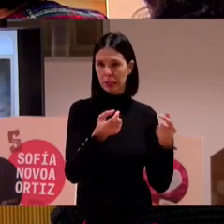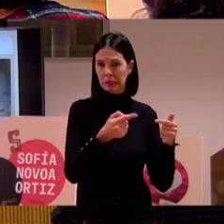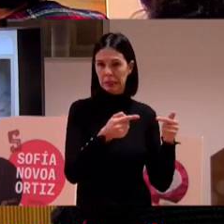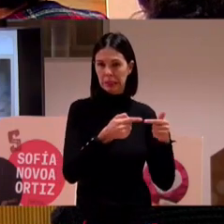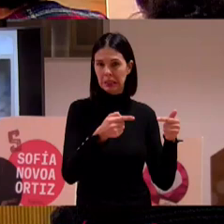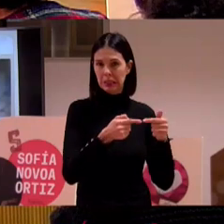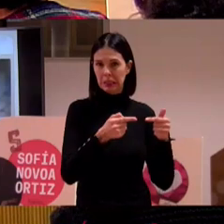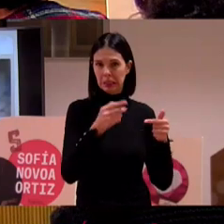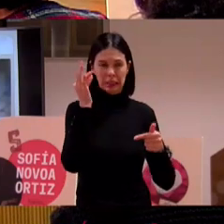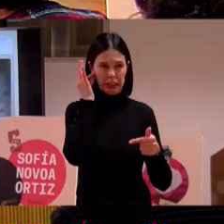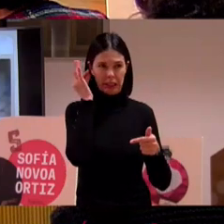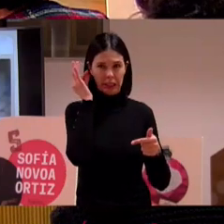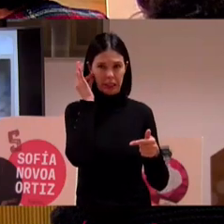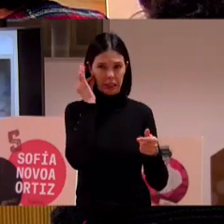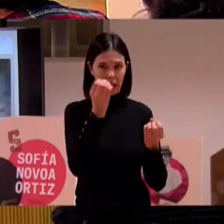que nada